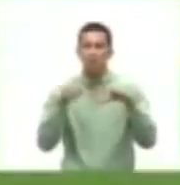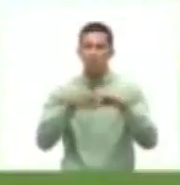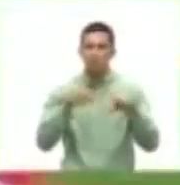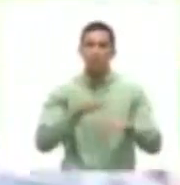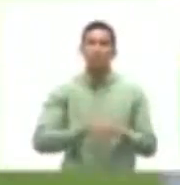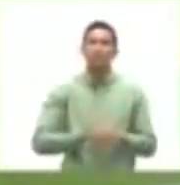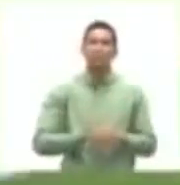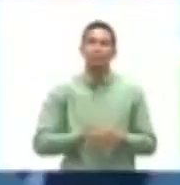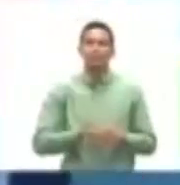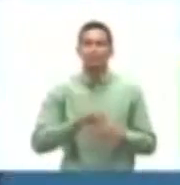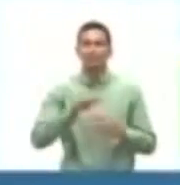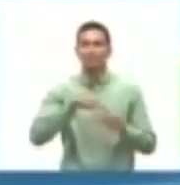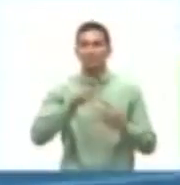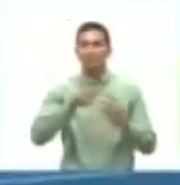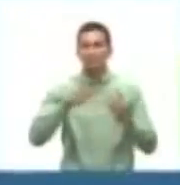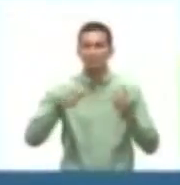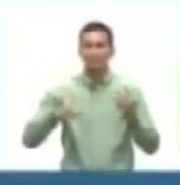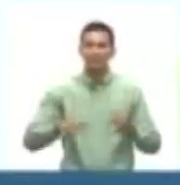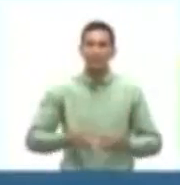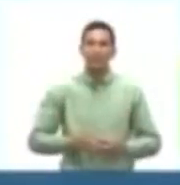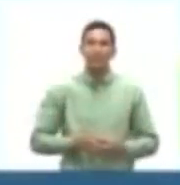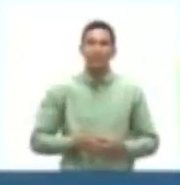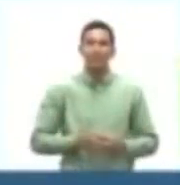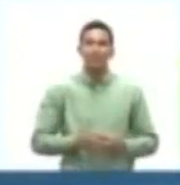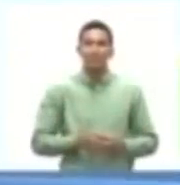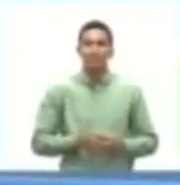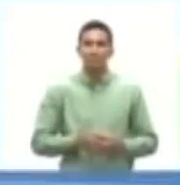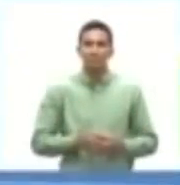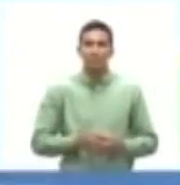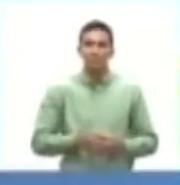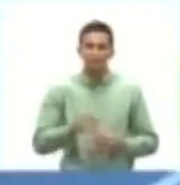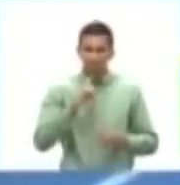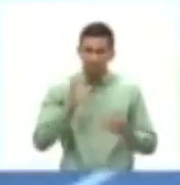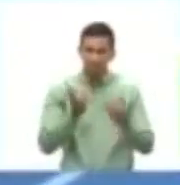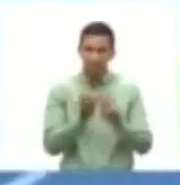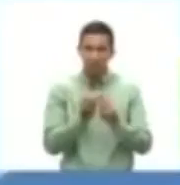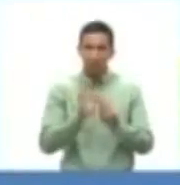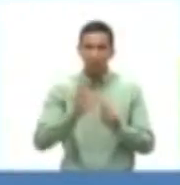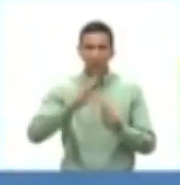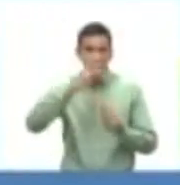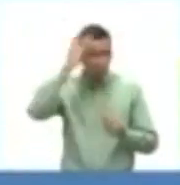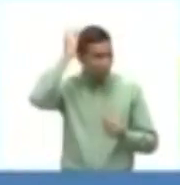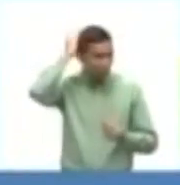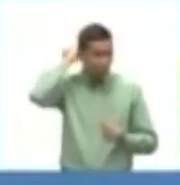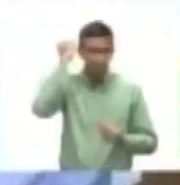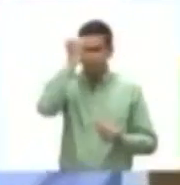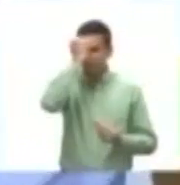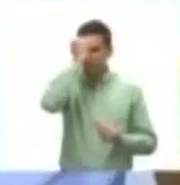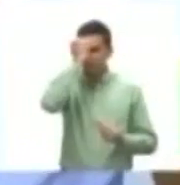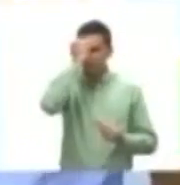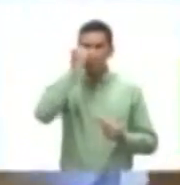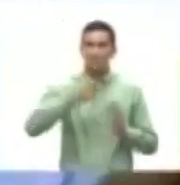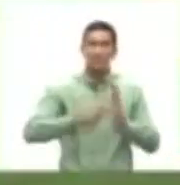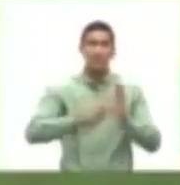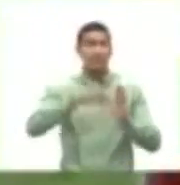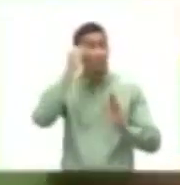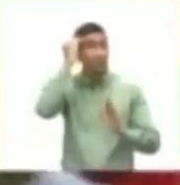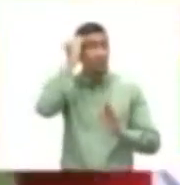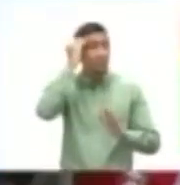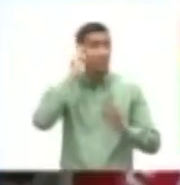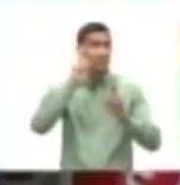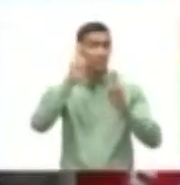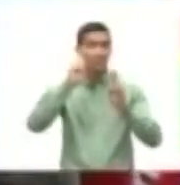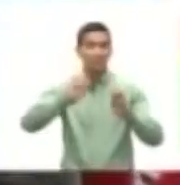Barrera, Michael Rangel y Clemente Palacios anotaron los tantos del equipo de Giovanni Hernández que pone a soñar a la afición con llegar a las